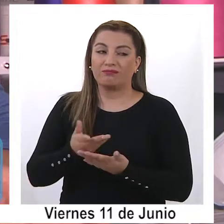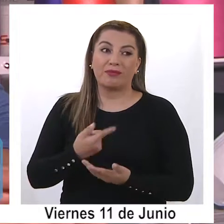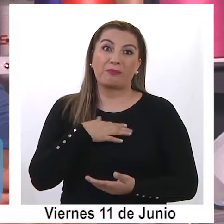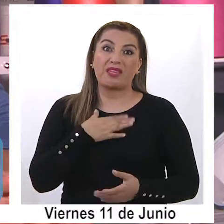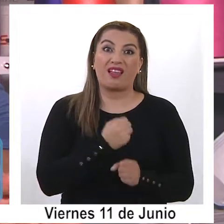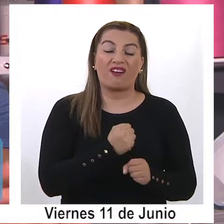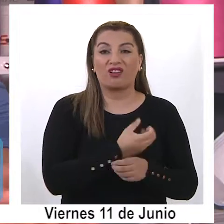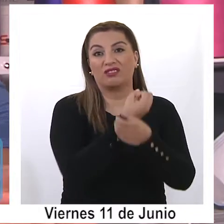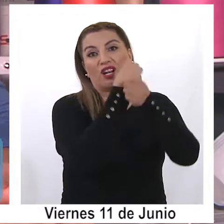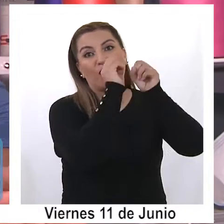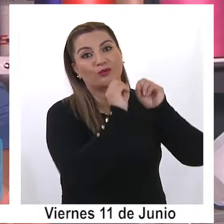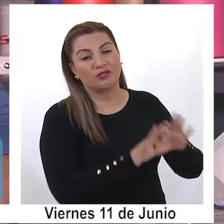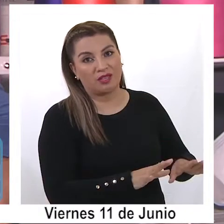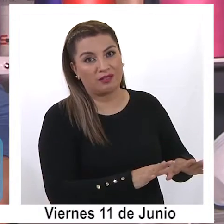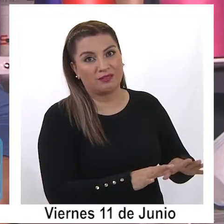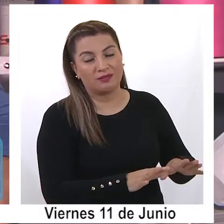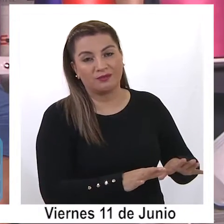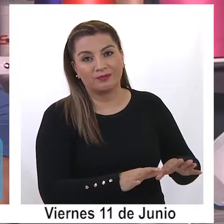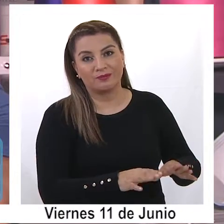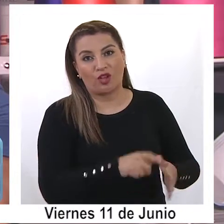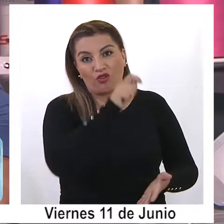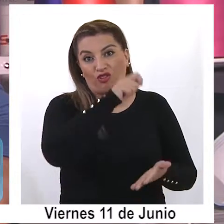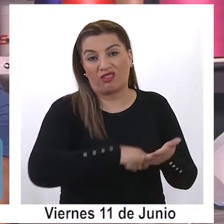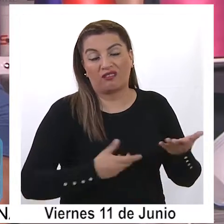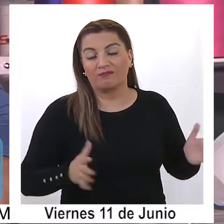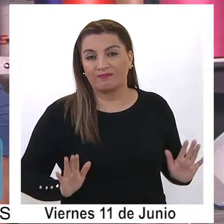renunciar de mi trabajo, que yo trabajaba patronada,